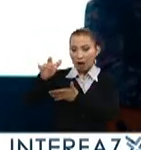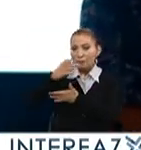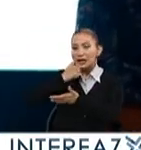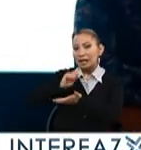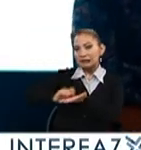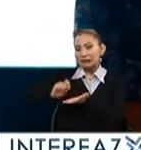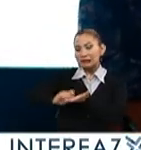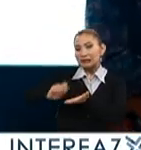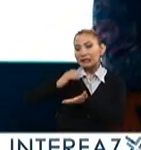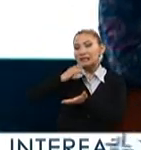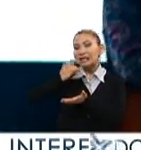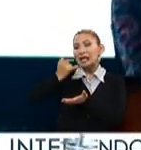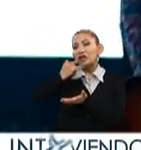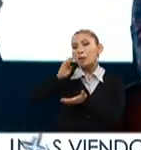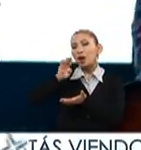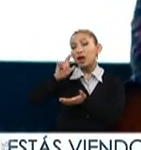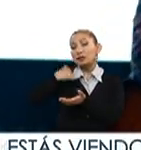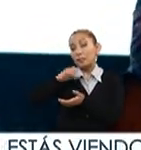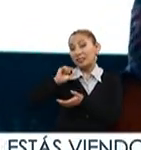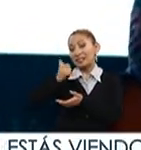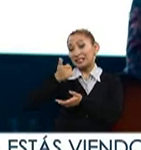chileno Roberto Bolaño por su obra